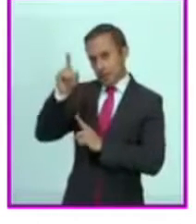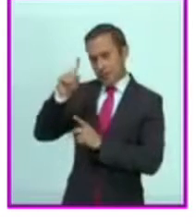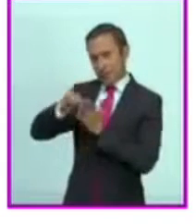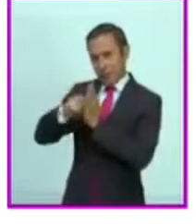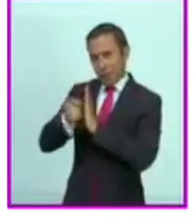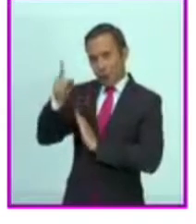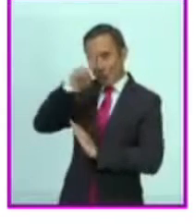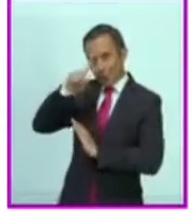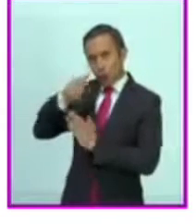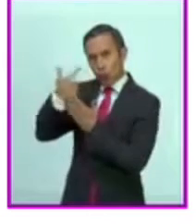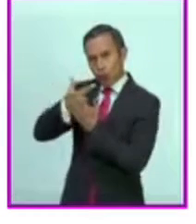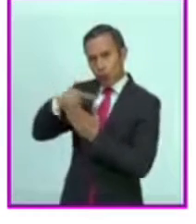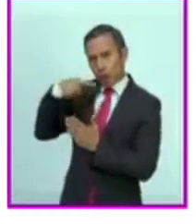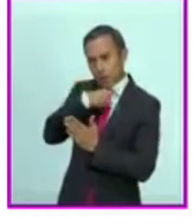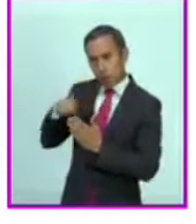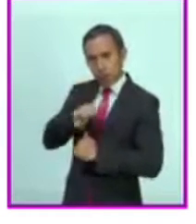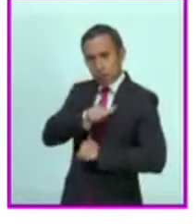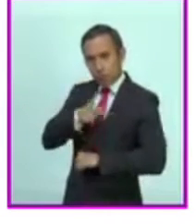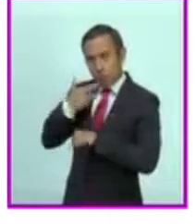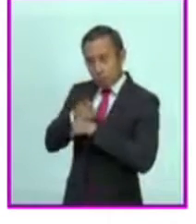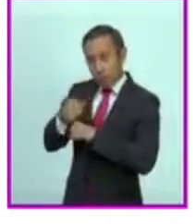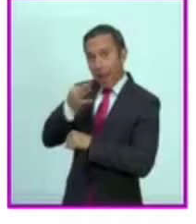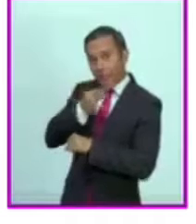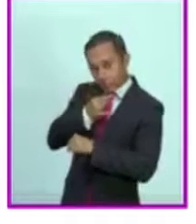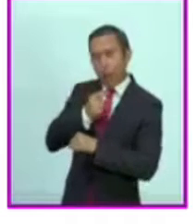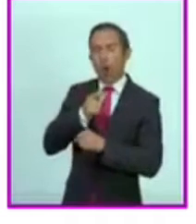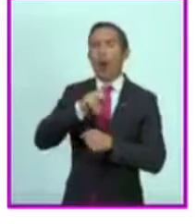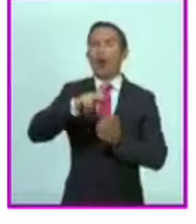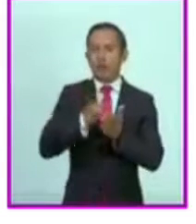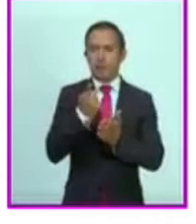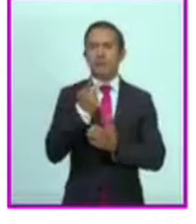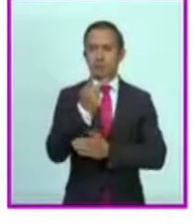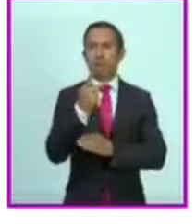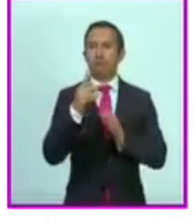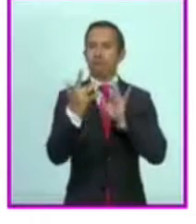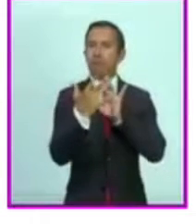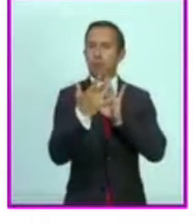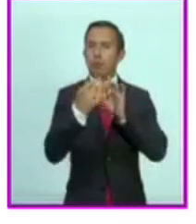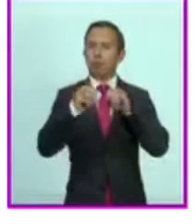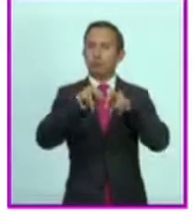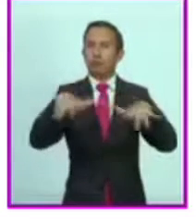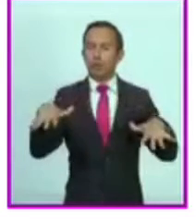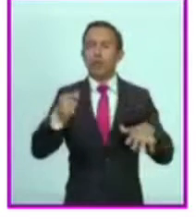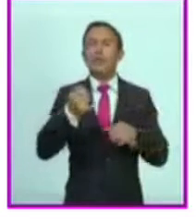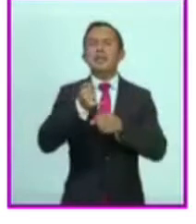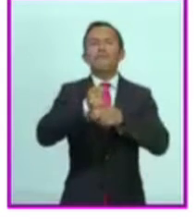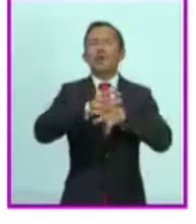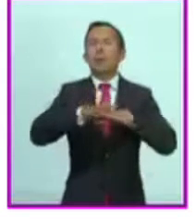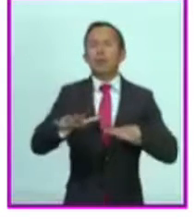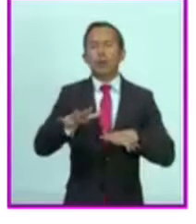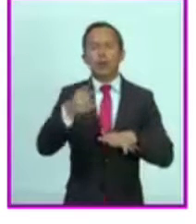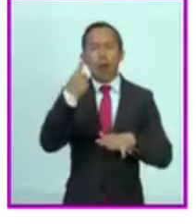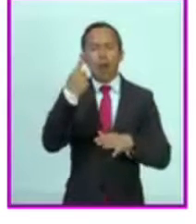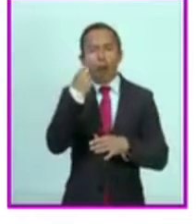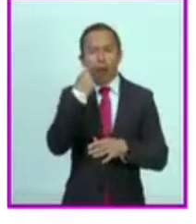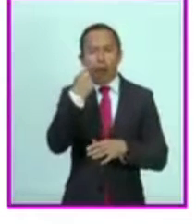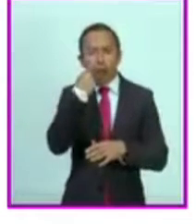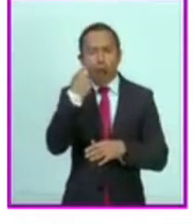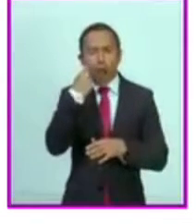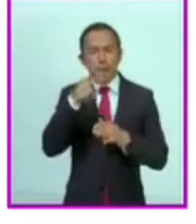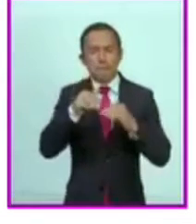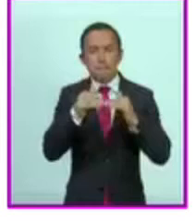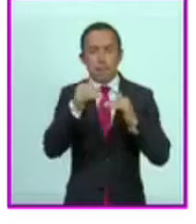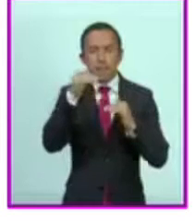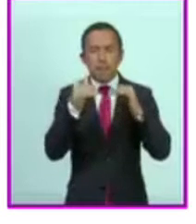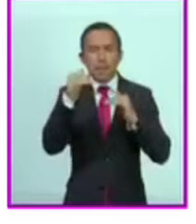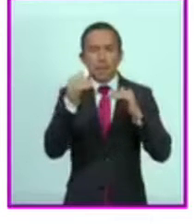ustedes por esta vía para hacer de su conocimiento la información relacionada con las tendencias de la votación para presidente de la república